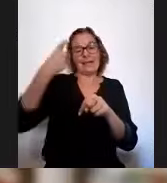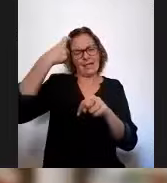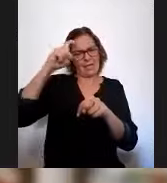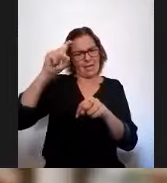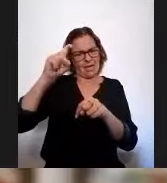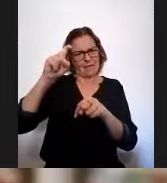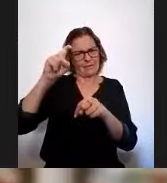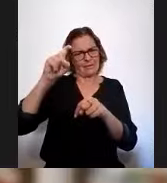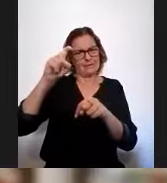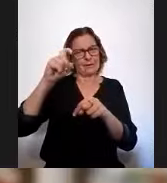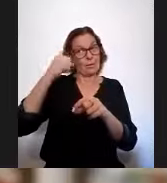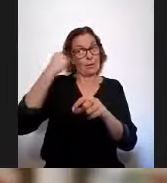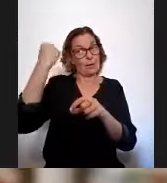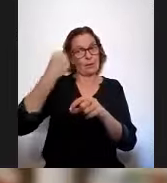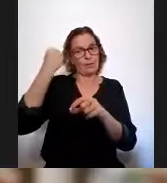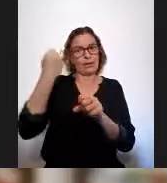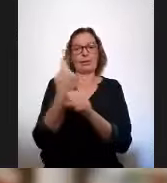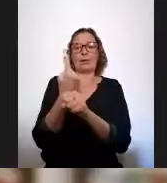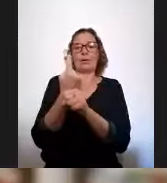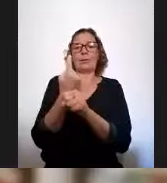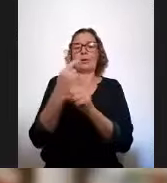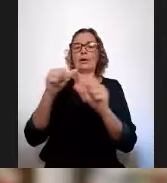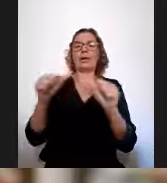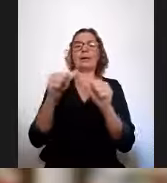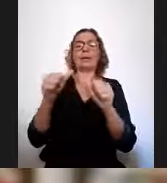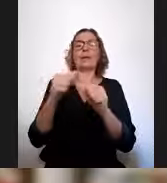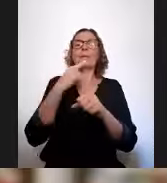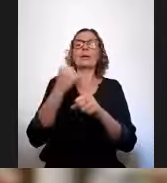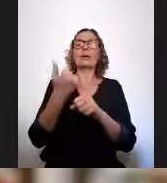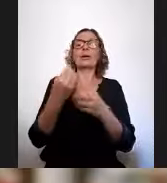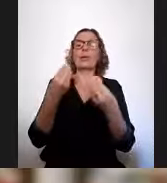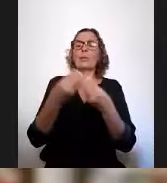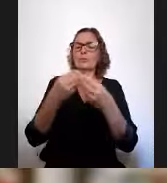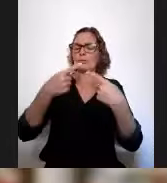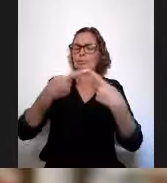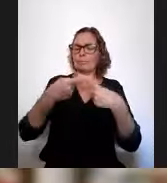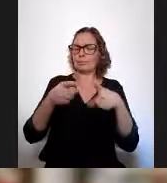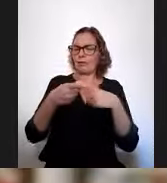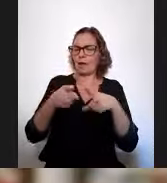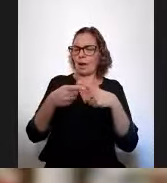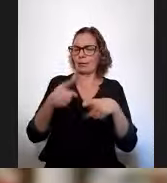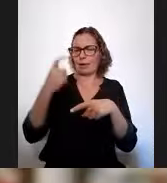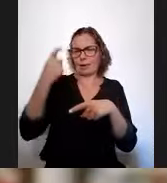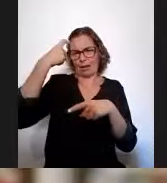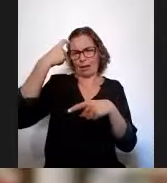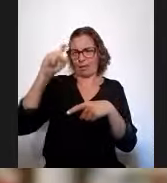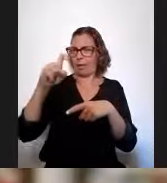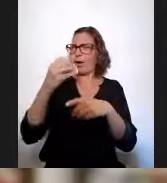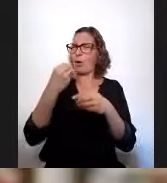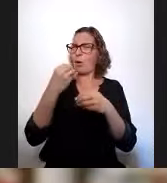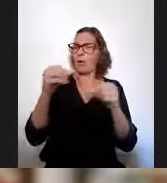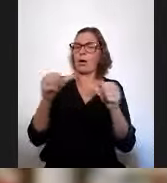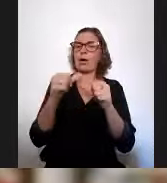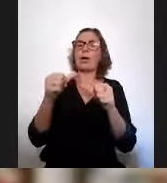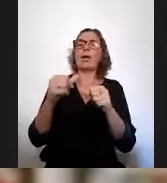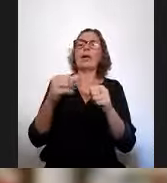la clave, es lo primero que tenemos que hacer. Hay muchas herramientas para validar ideas de negocios. La